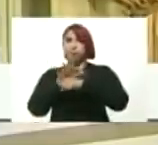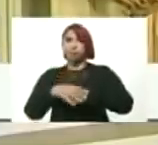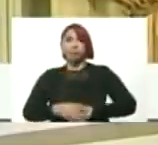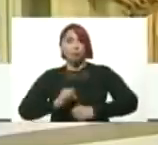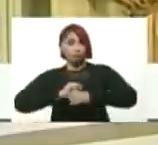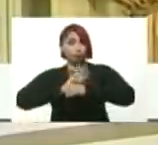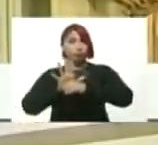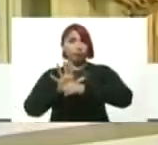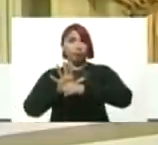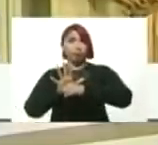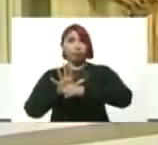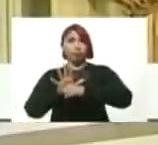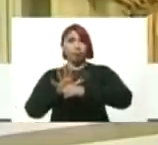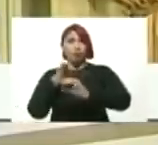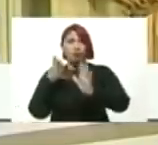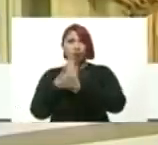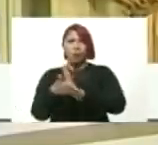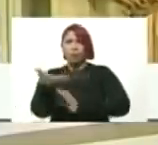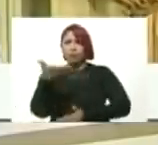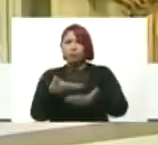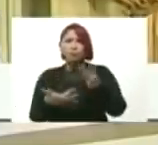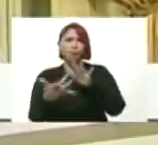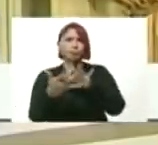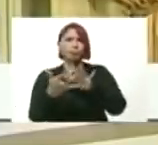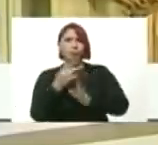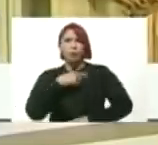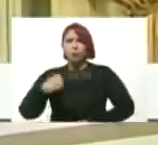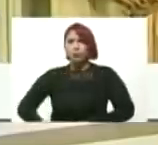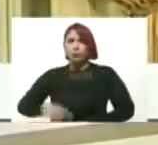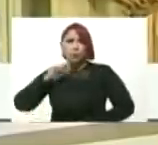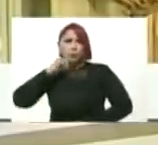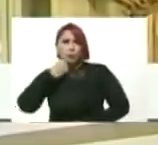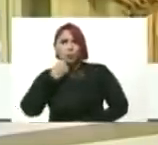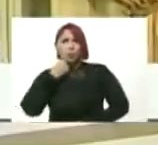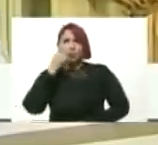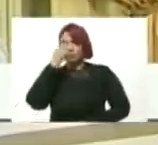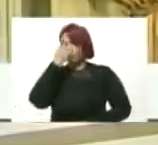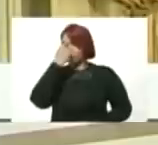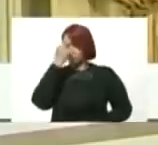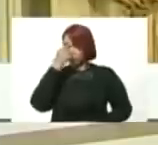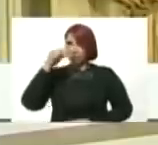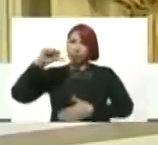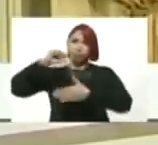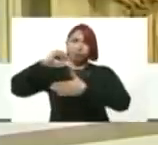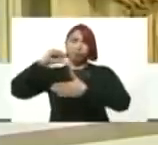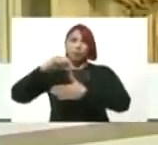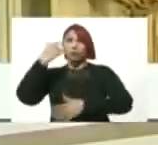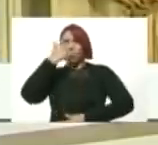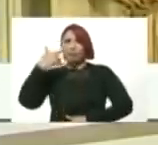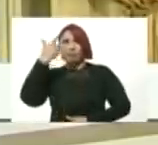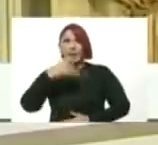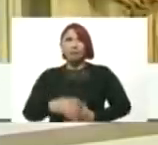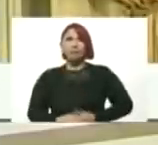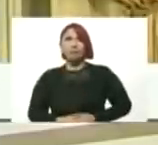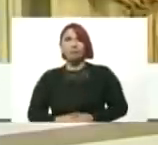la experiencia de interconexión con china rusia india sudáfrica a bielorrusia